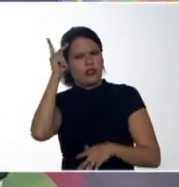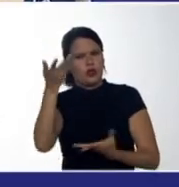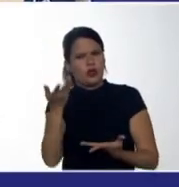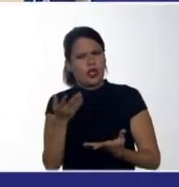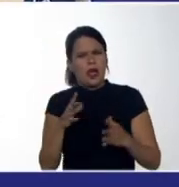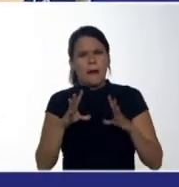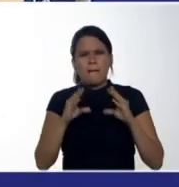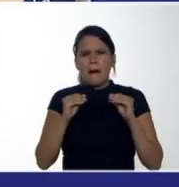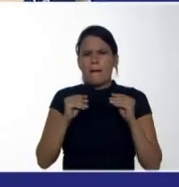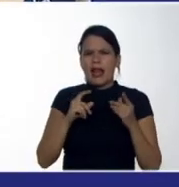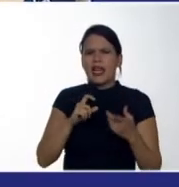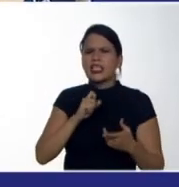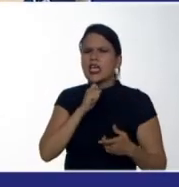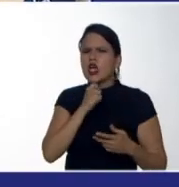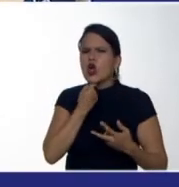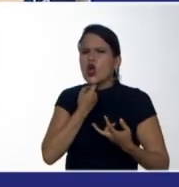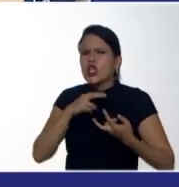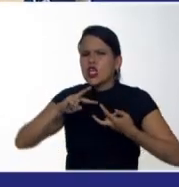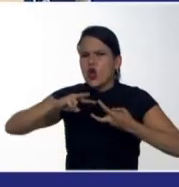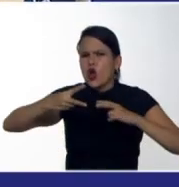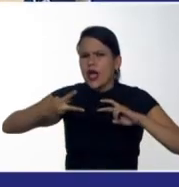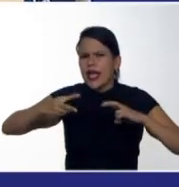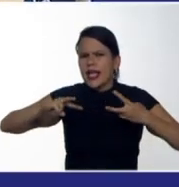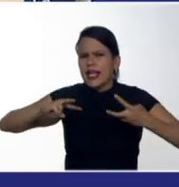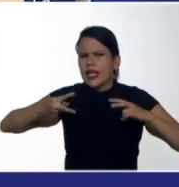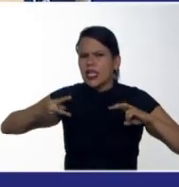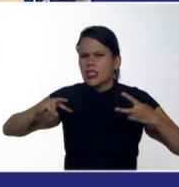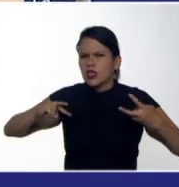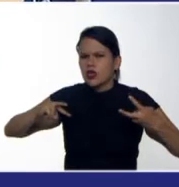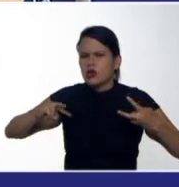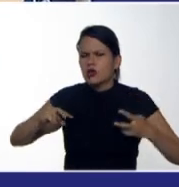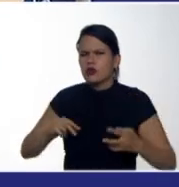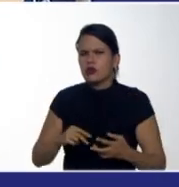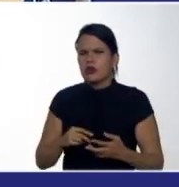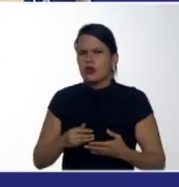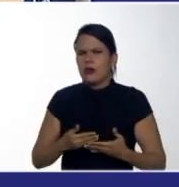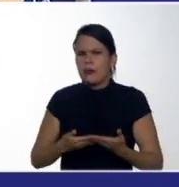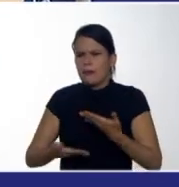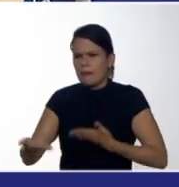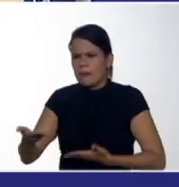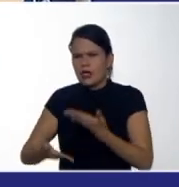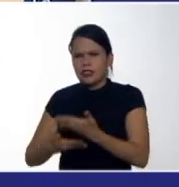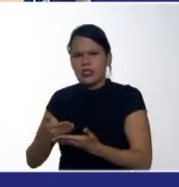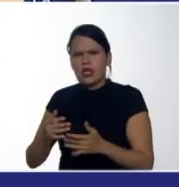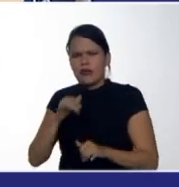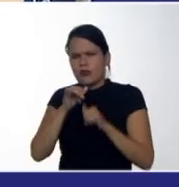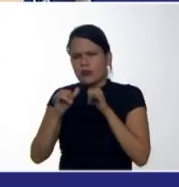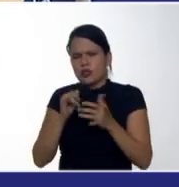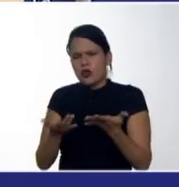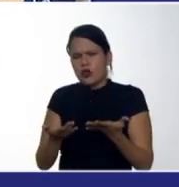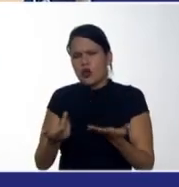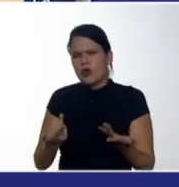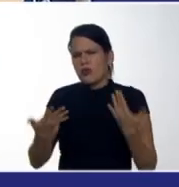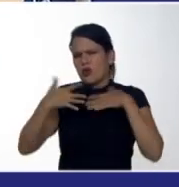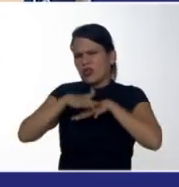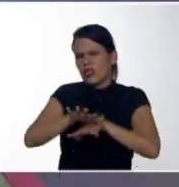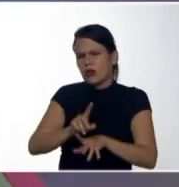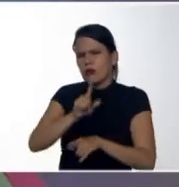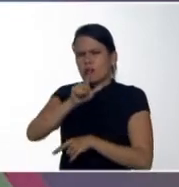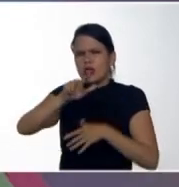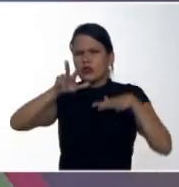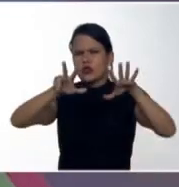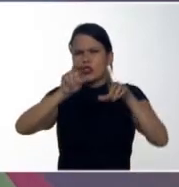código genético, transcripción de información, pero ¿cómo lo relacionamos con 1821?